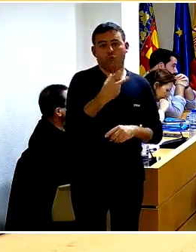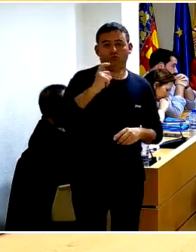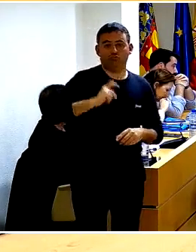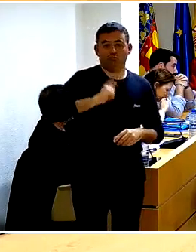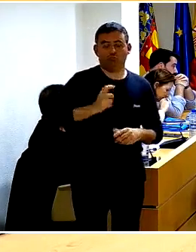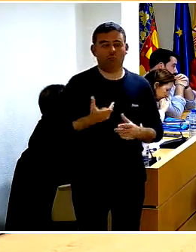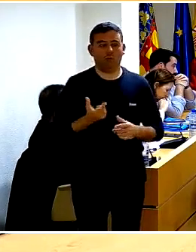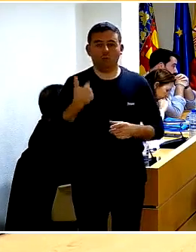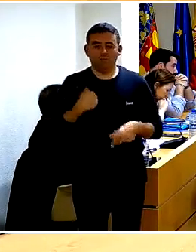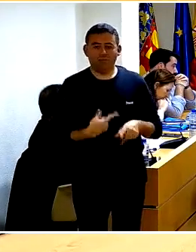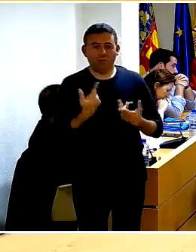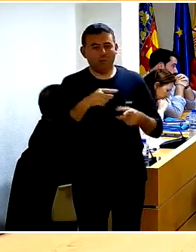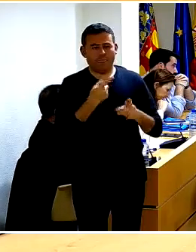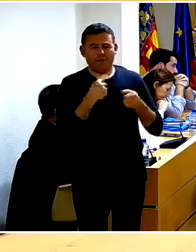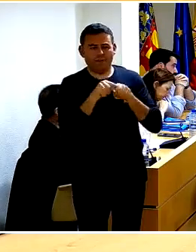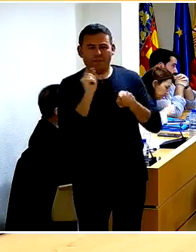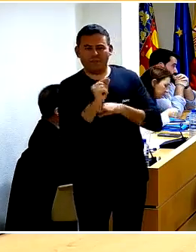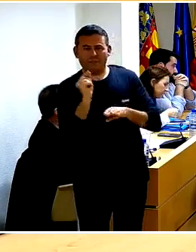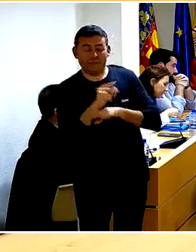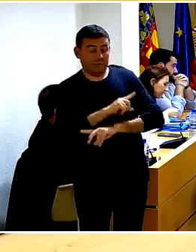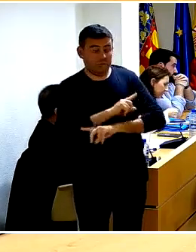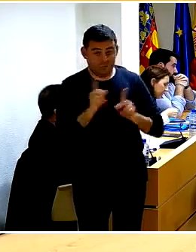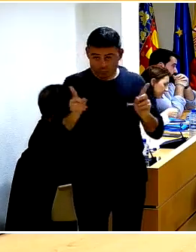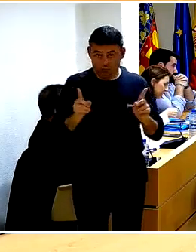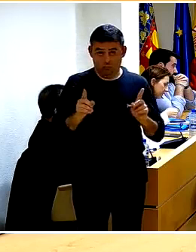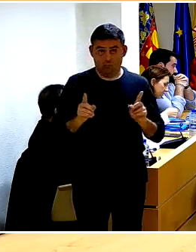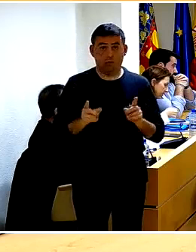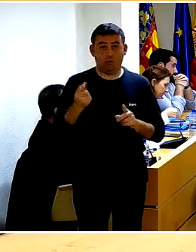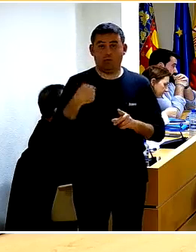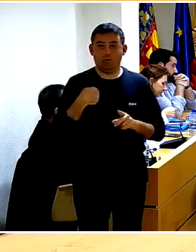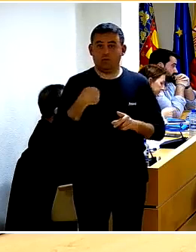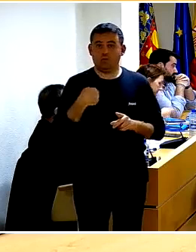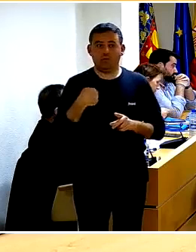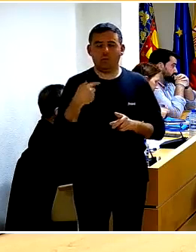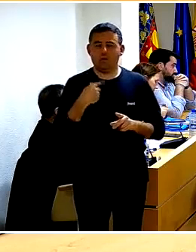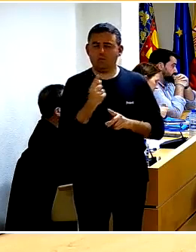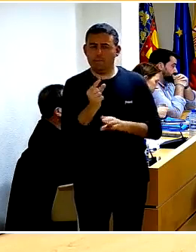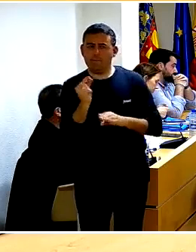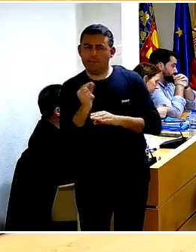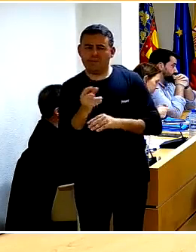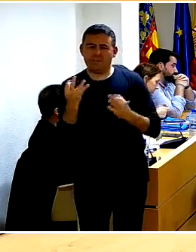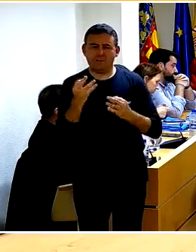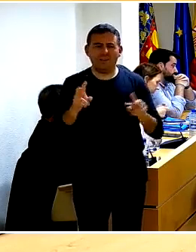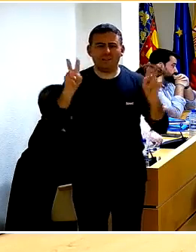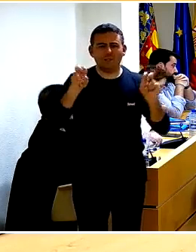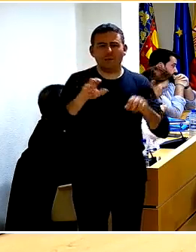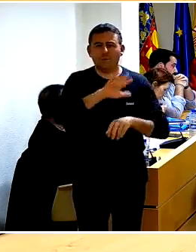concretamente no lo critico. Estoy criticando el que ustedes oculten cosas a los ciudadanos, porque los